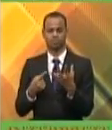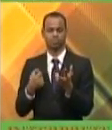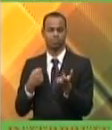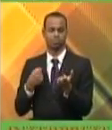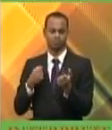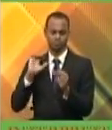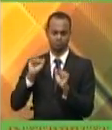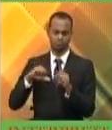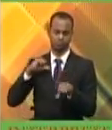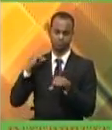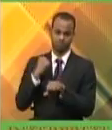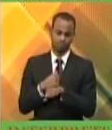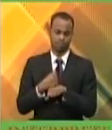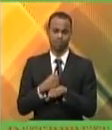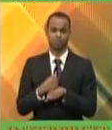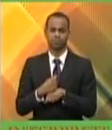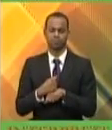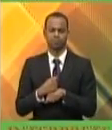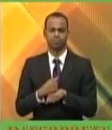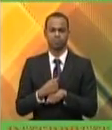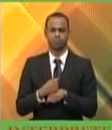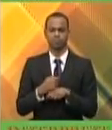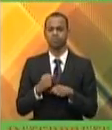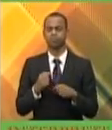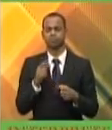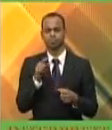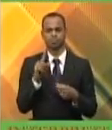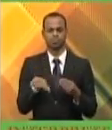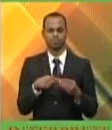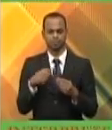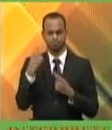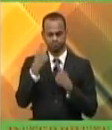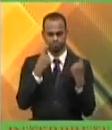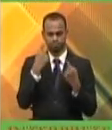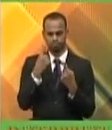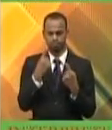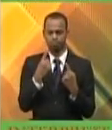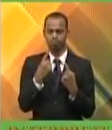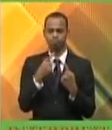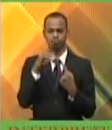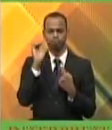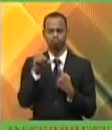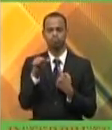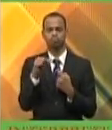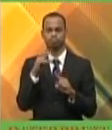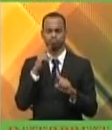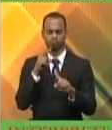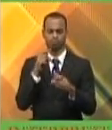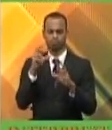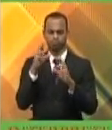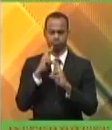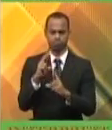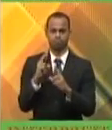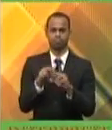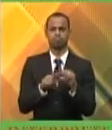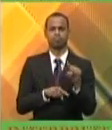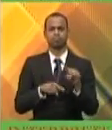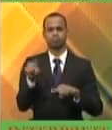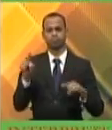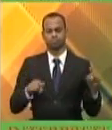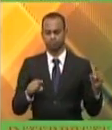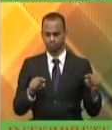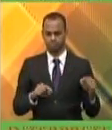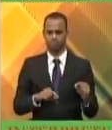que es a que lo hagamos concibiéndolo desde un punto de vista de diseño universal y eso es lo que es el respeto a la diversidad